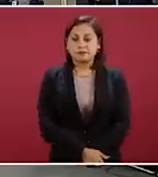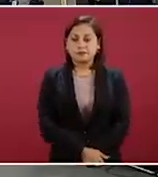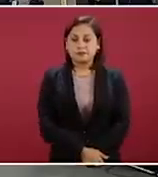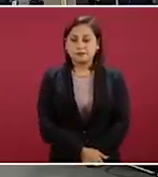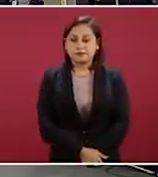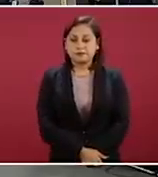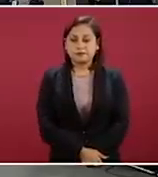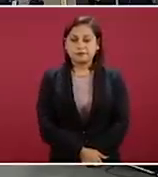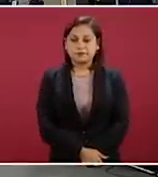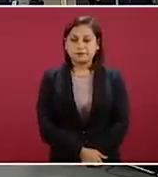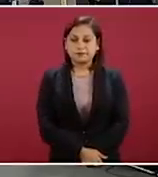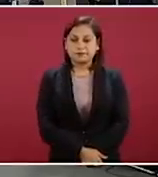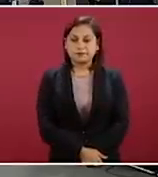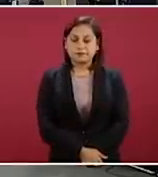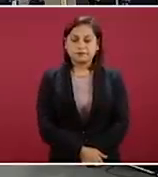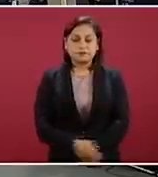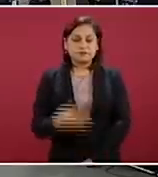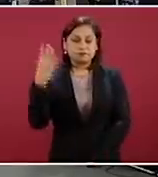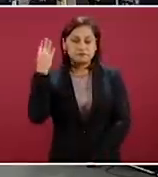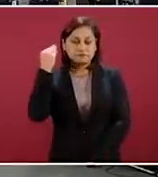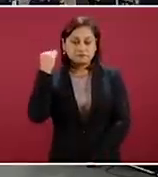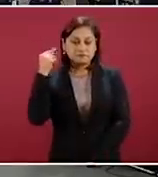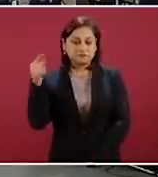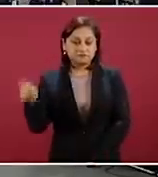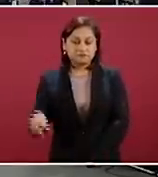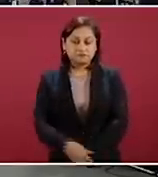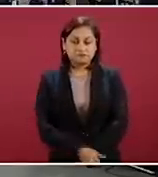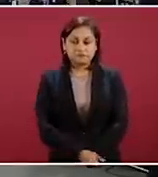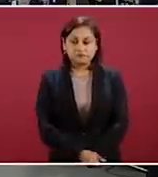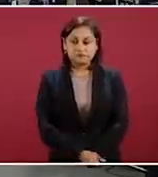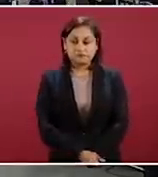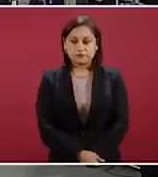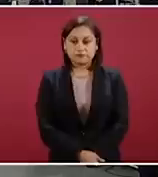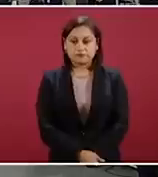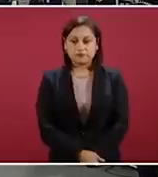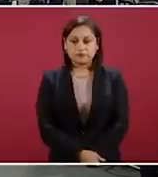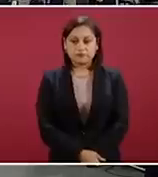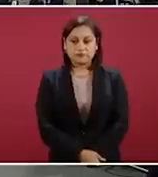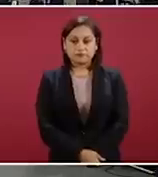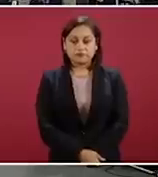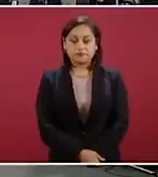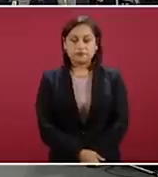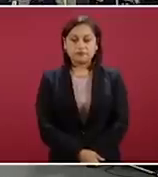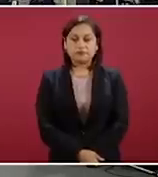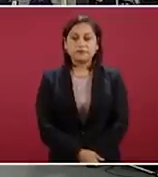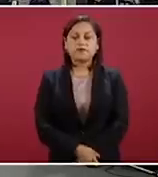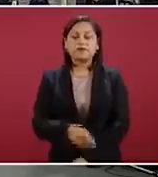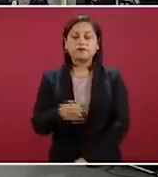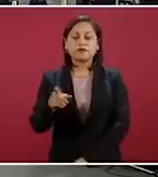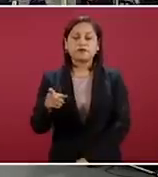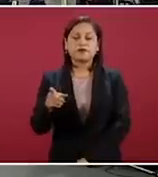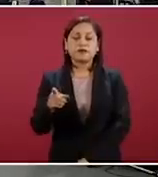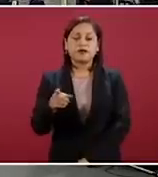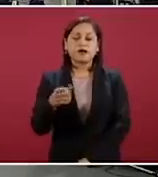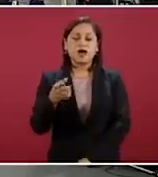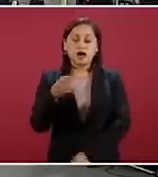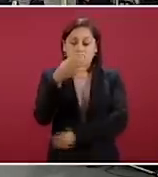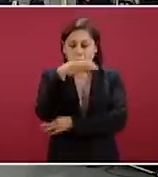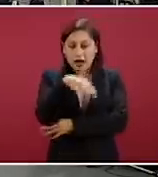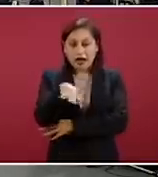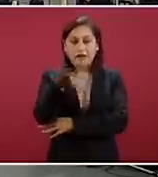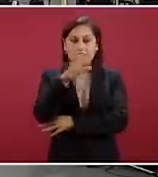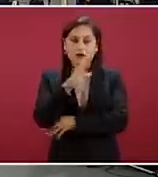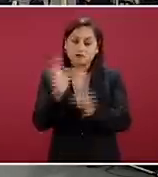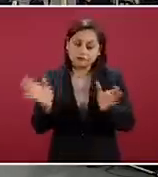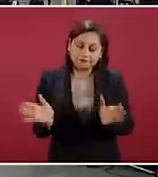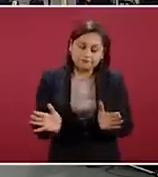Gracias. de arrastre lento, pesado? ¿Ha